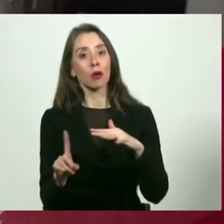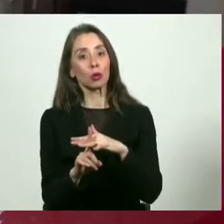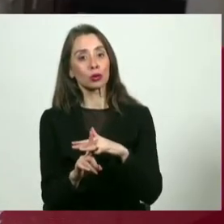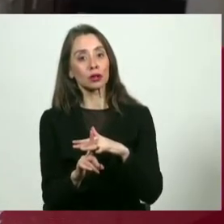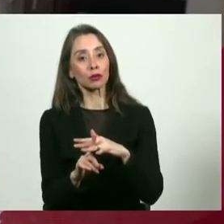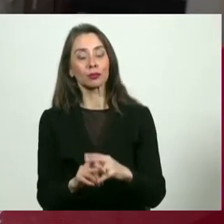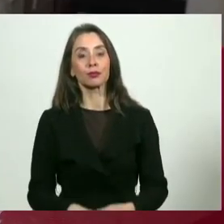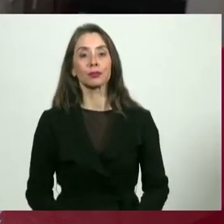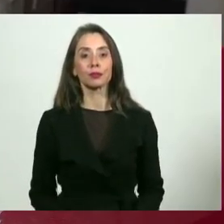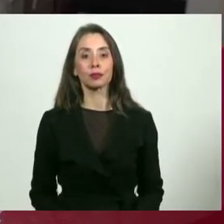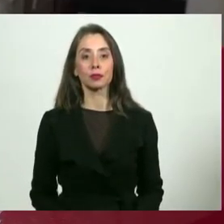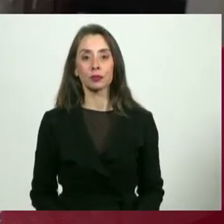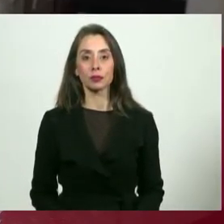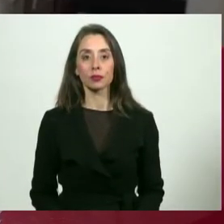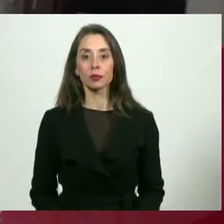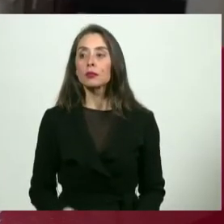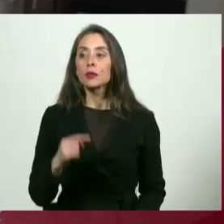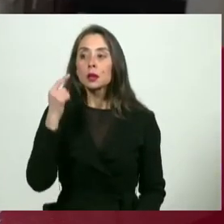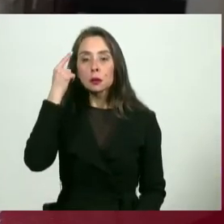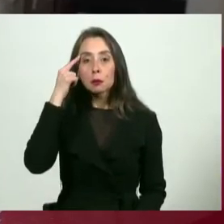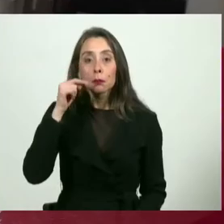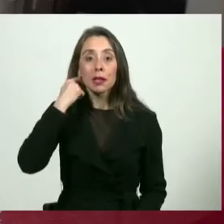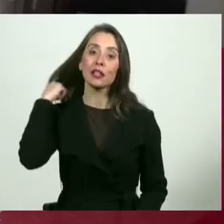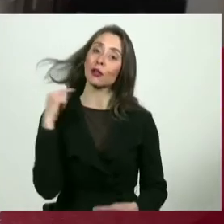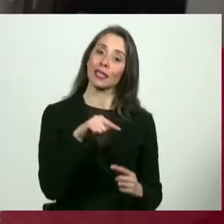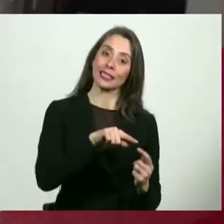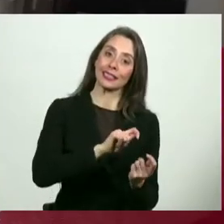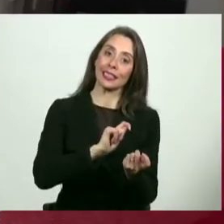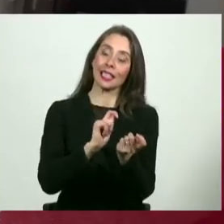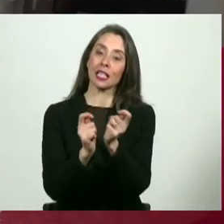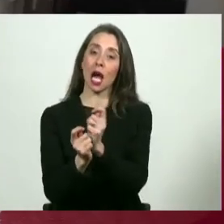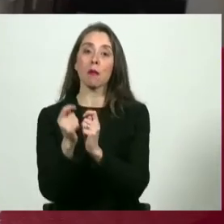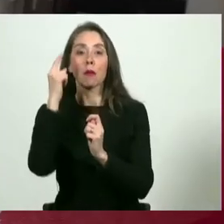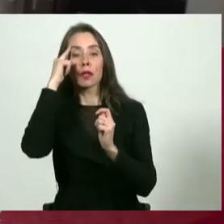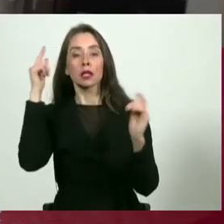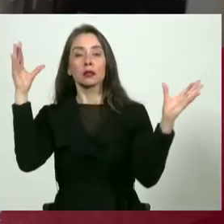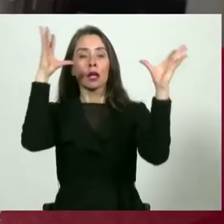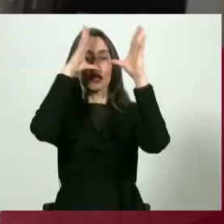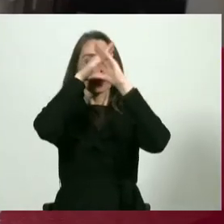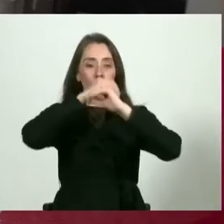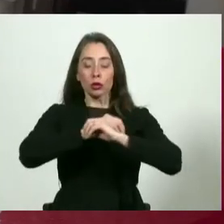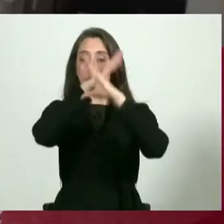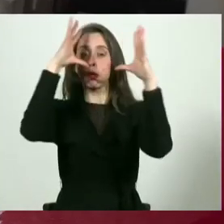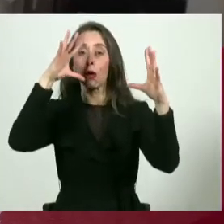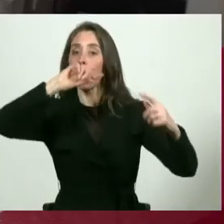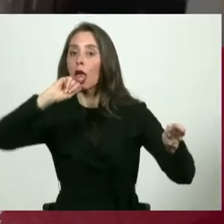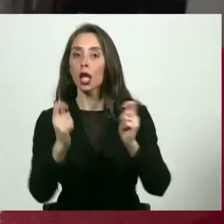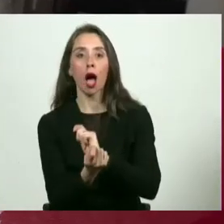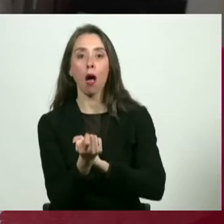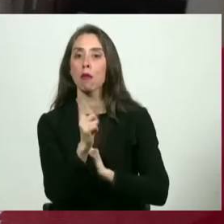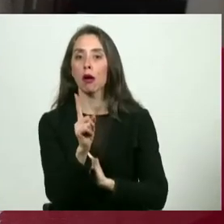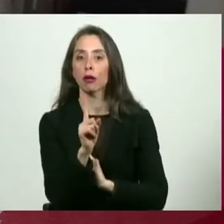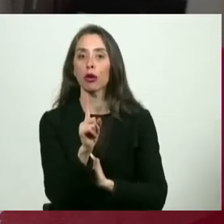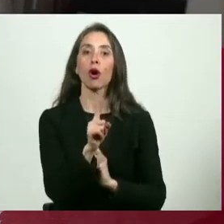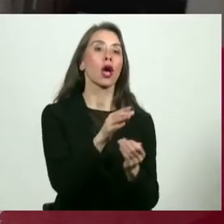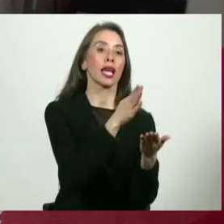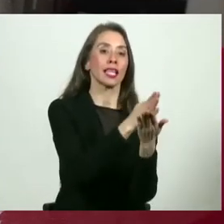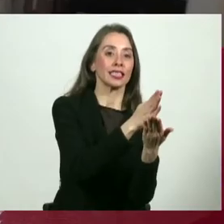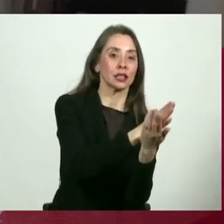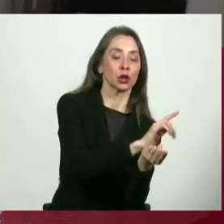Entonces, no es que se vaya a eliminar directamente la escuela especial, ¿cierto?